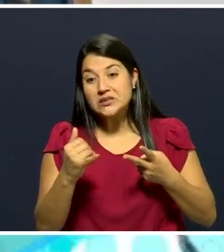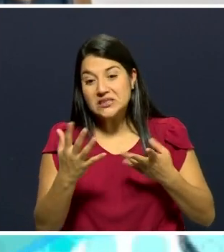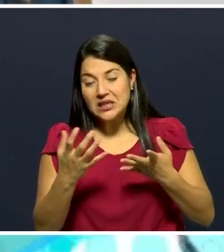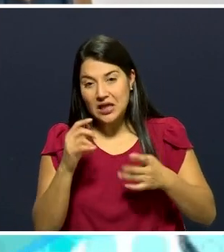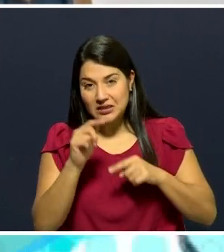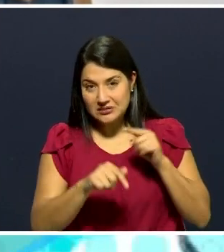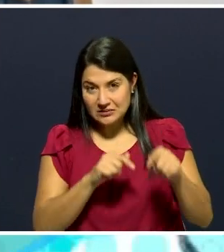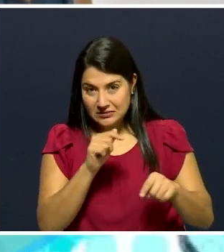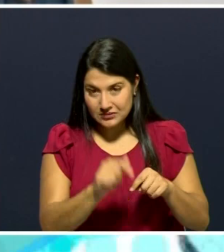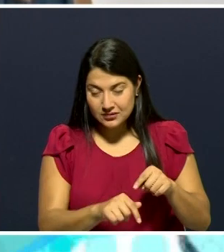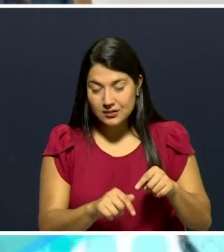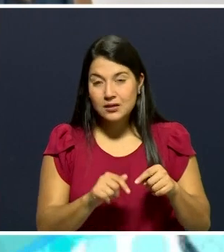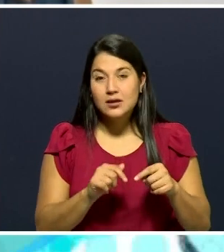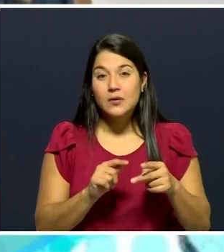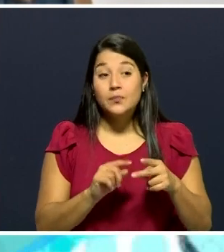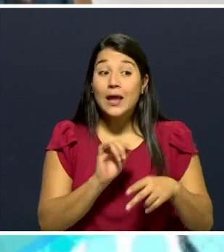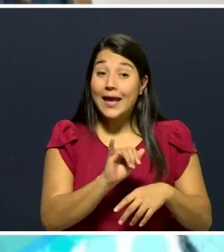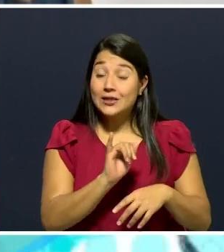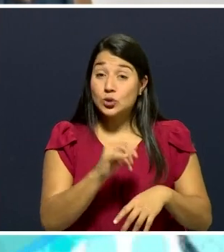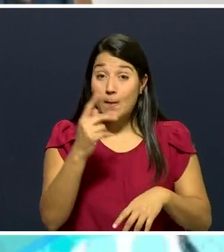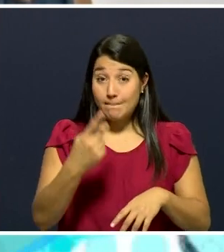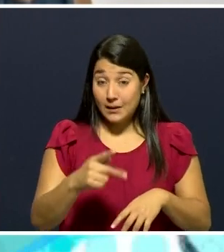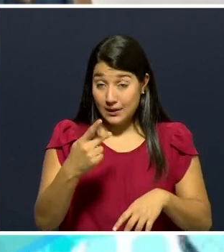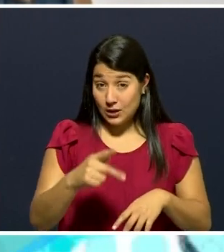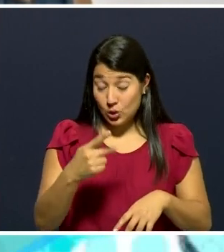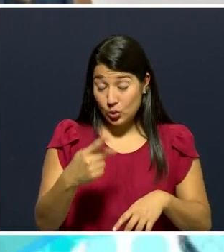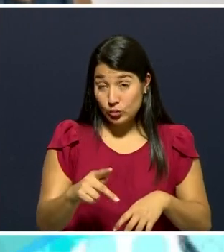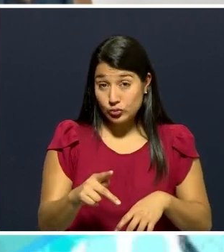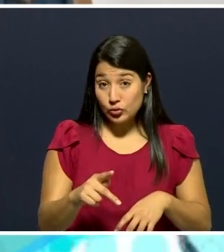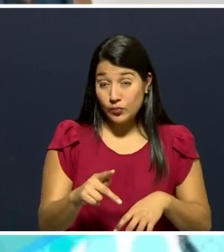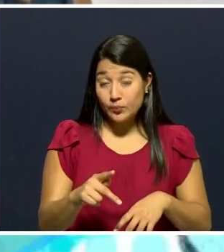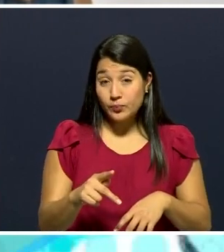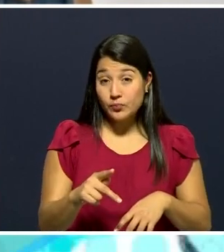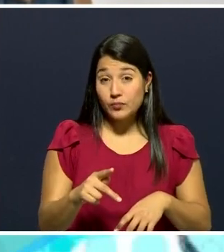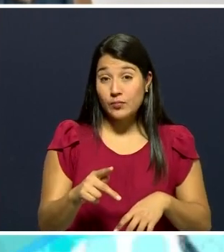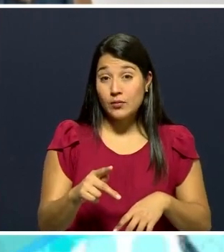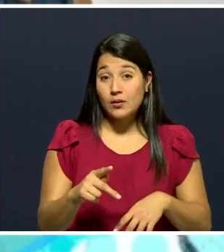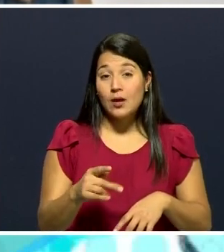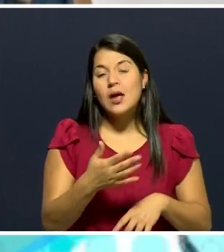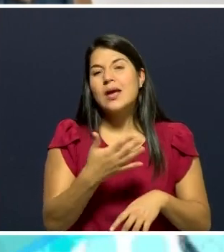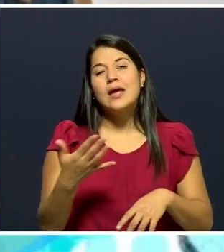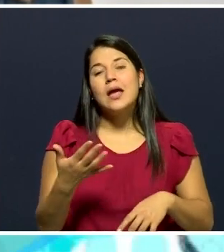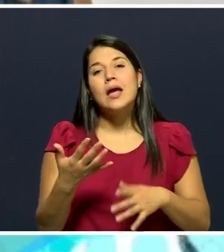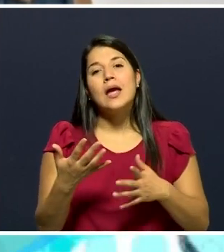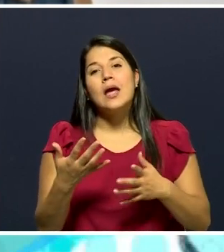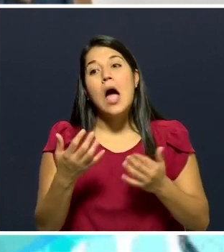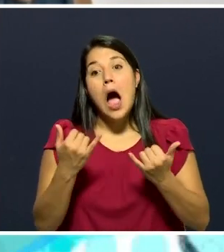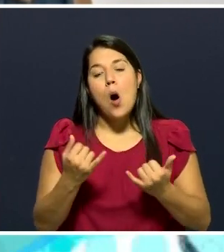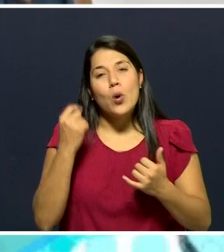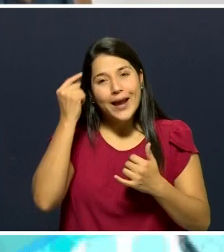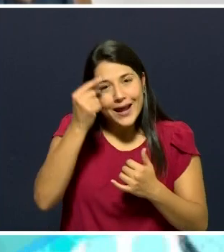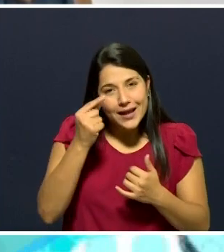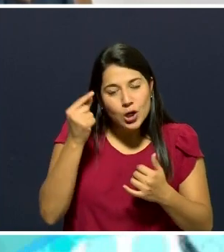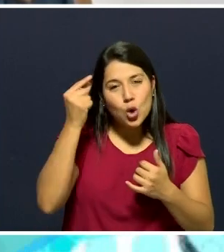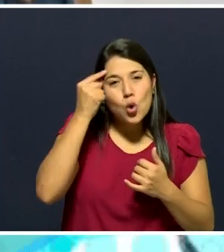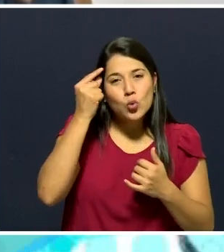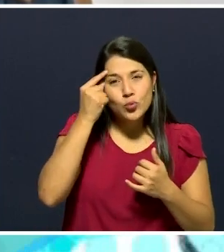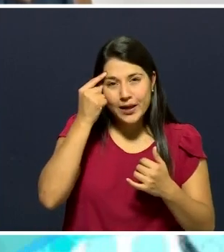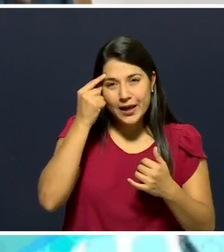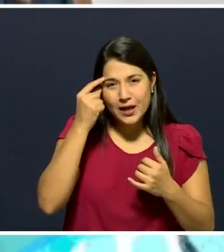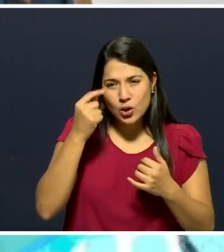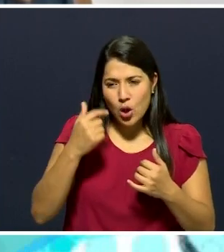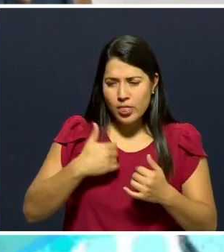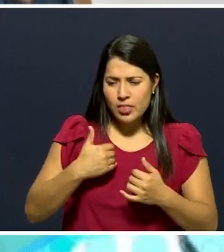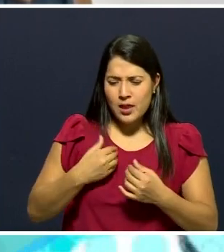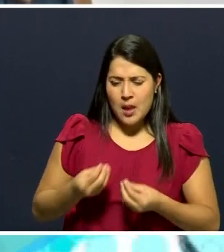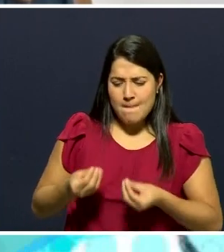una contraparte peligrosa que es la acriticidad. El gobierno está manejando muchísimos